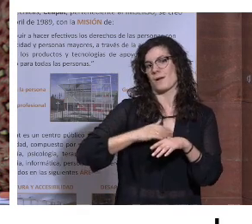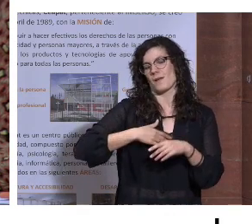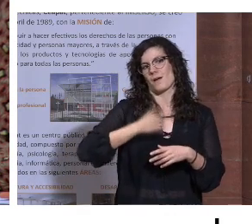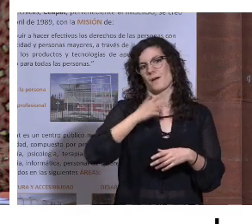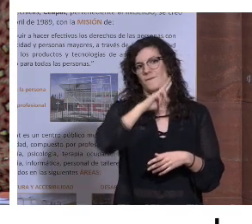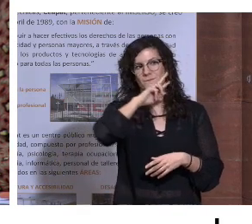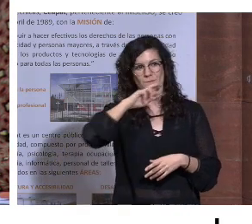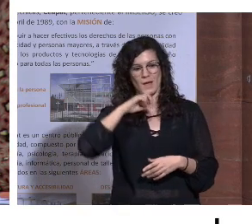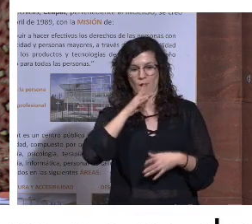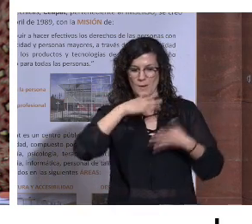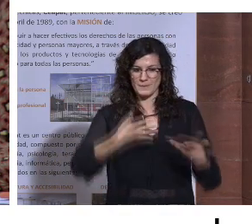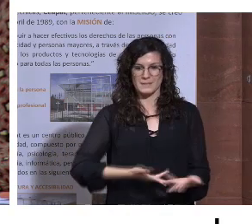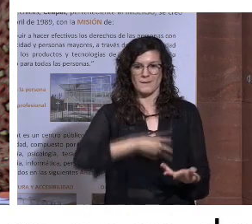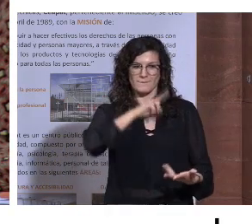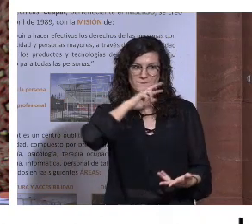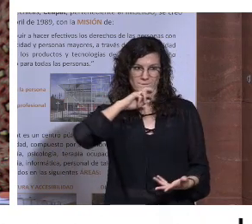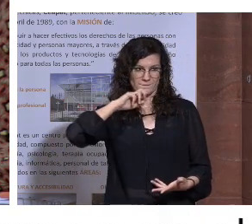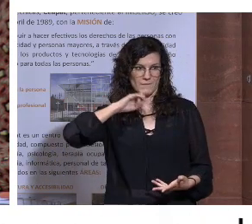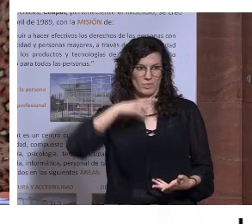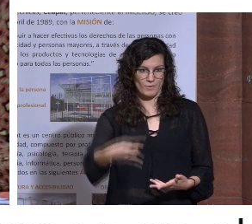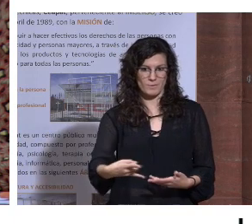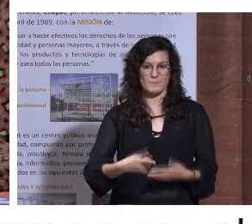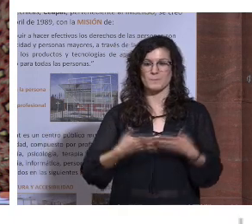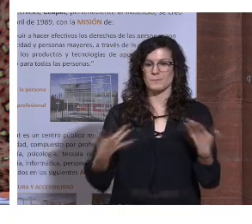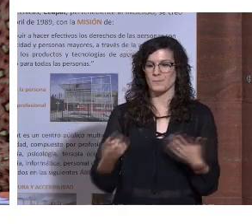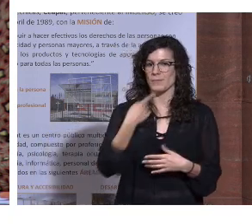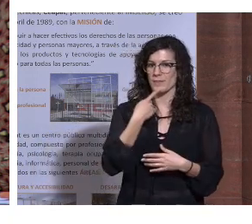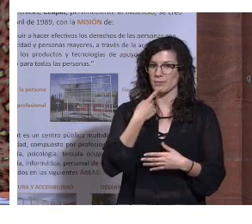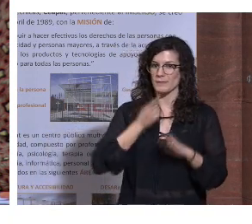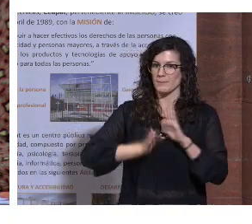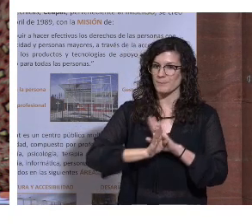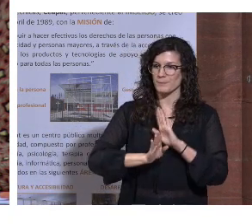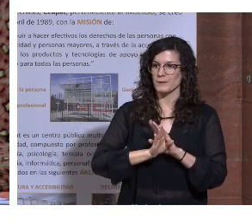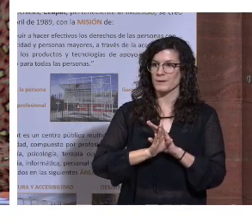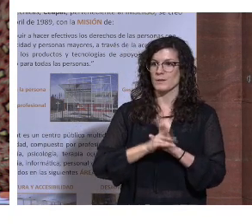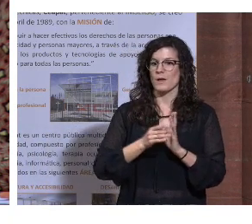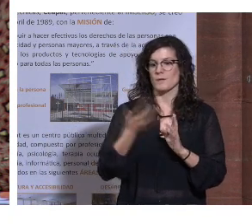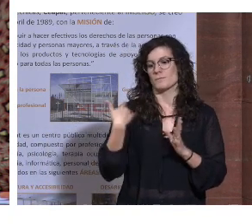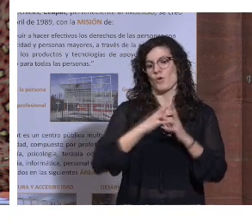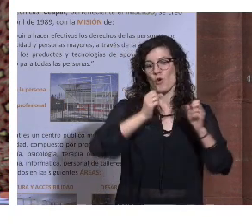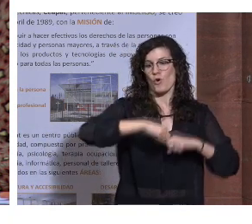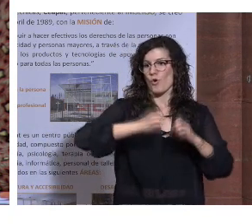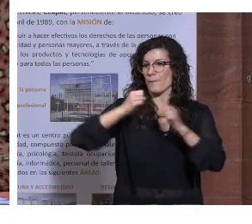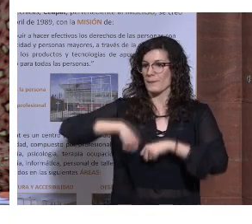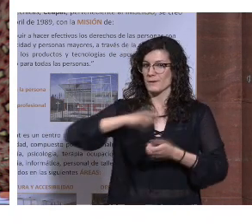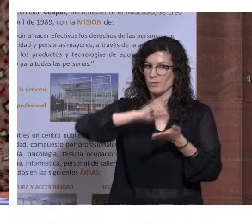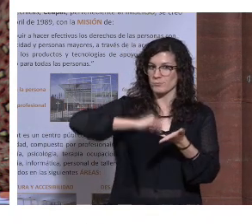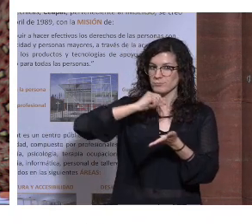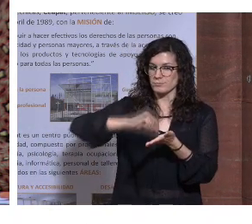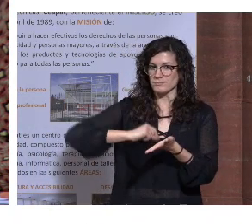tenemos en el presente. Pues, como decía, o sea, se firmaron una serie de convenios y en ese